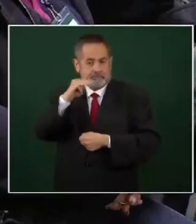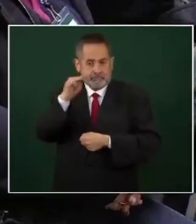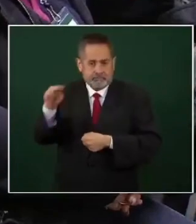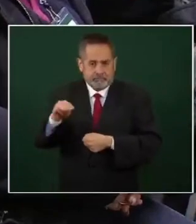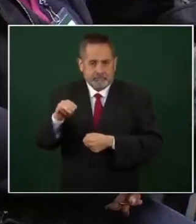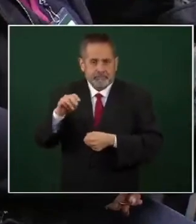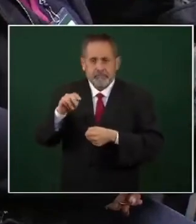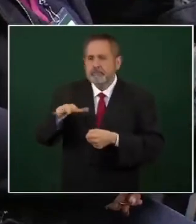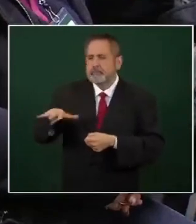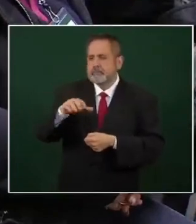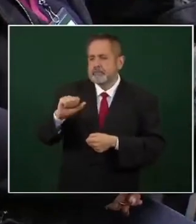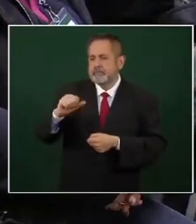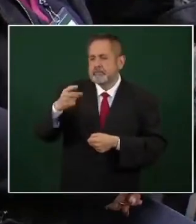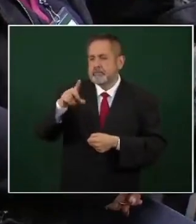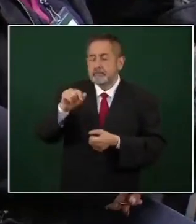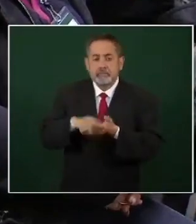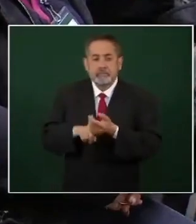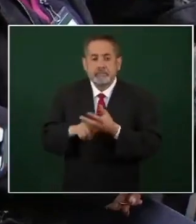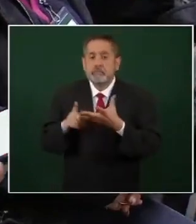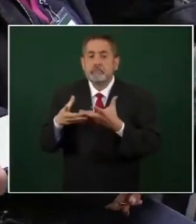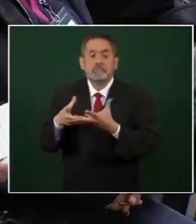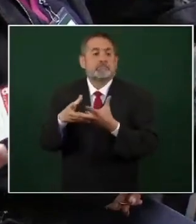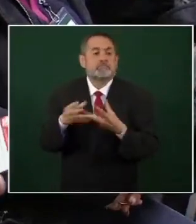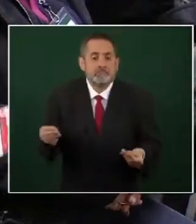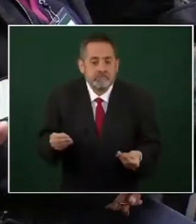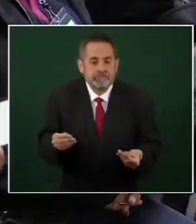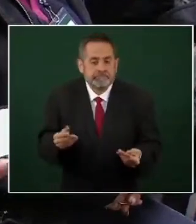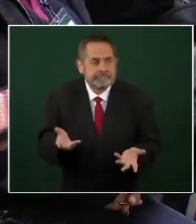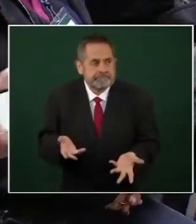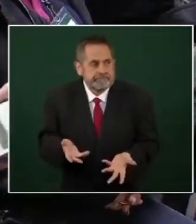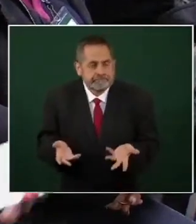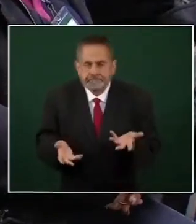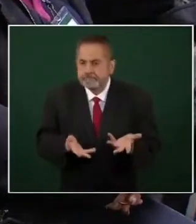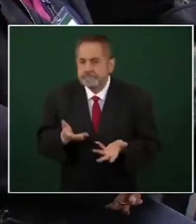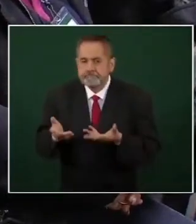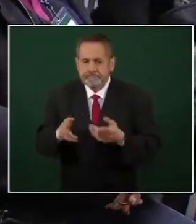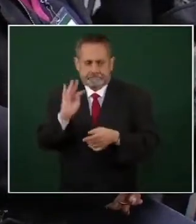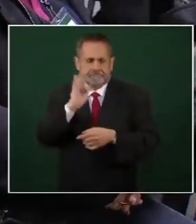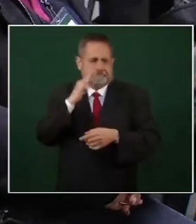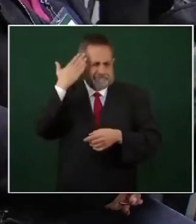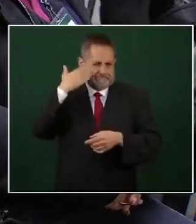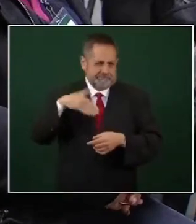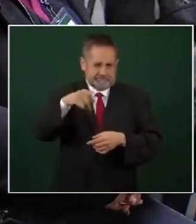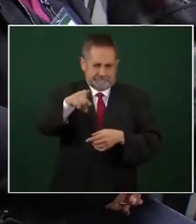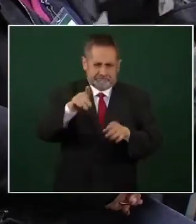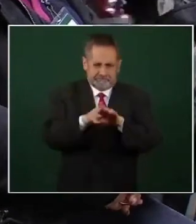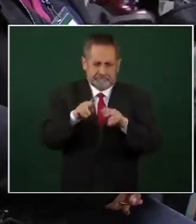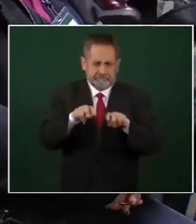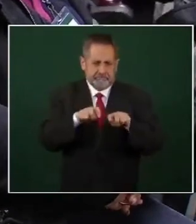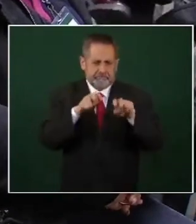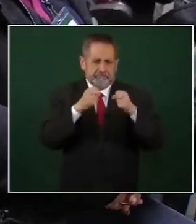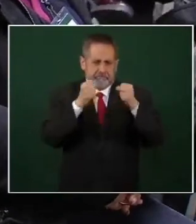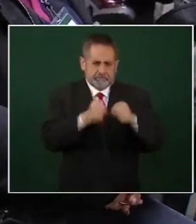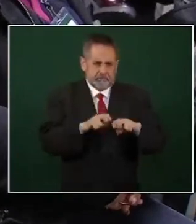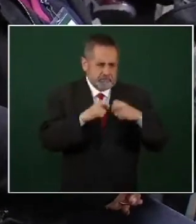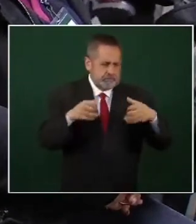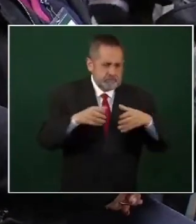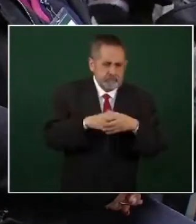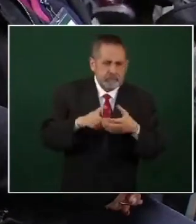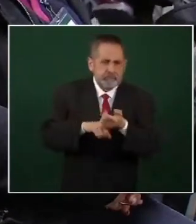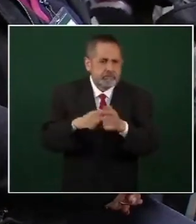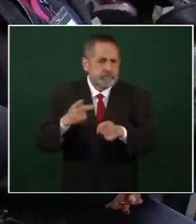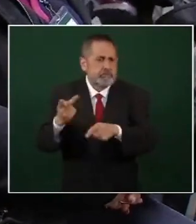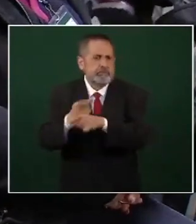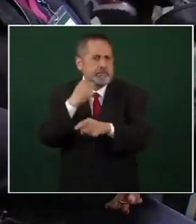fueron reportados como desaparecidos. Probablemente esto ya usted lo ha tocado en el Gabinete de Seguridad. Preguntarle sobre